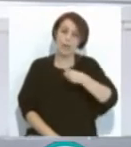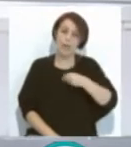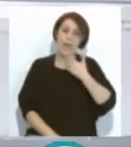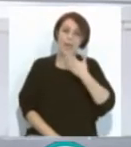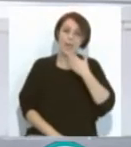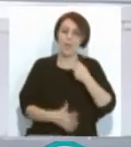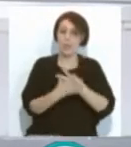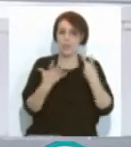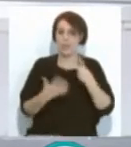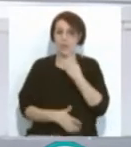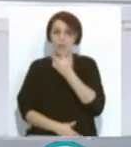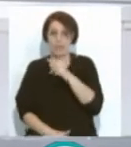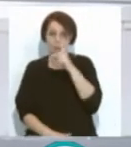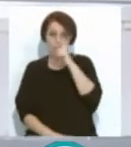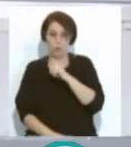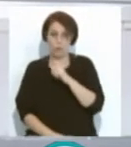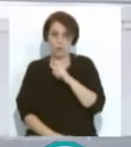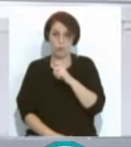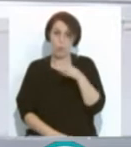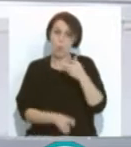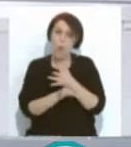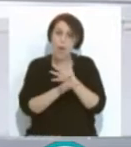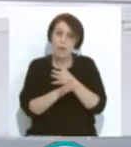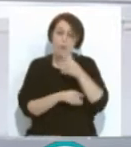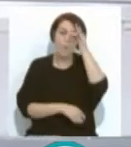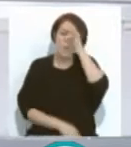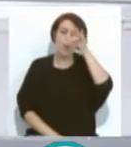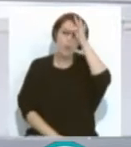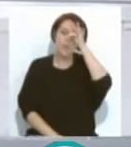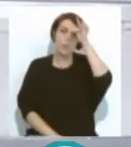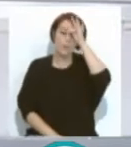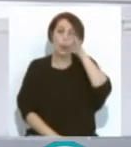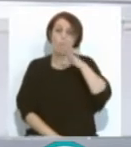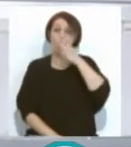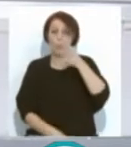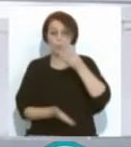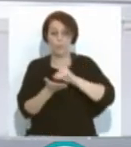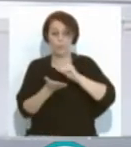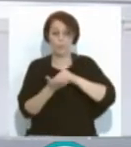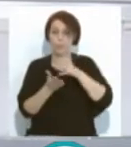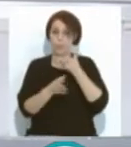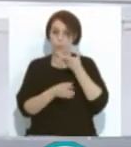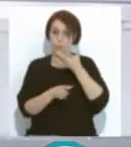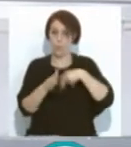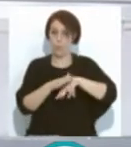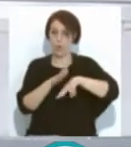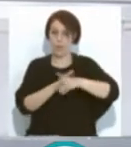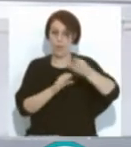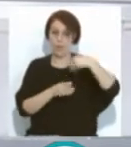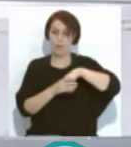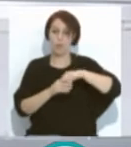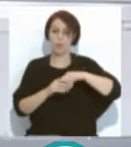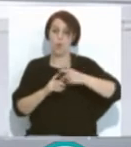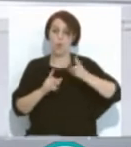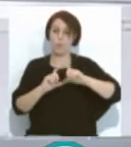17 y 20 años, jueguen todos los domingos, porque muchas veces hay futbolistas que, por estar en una plantilla